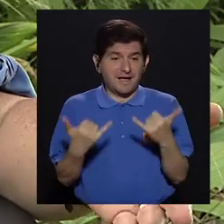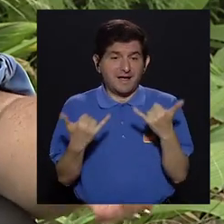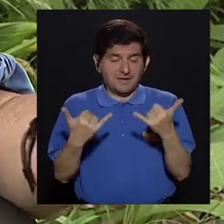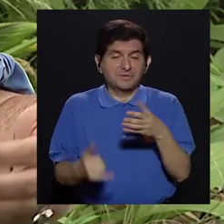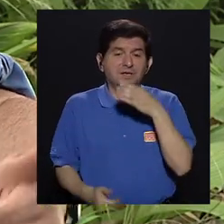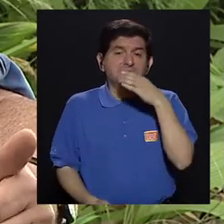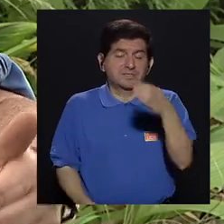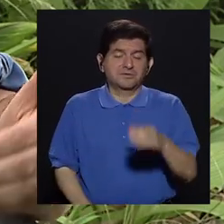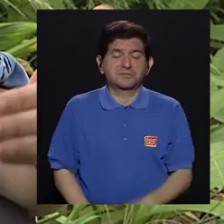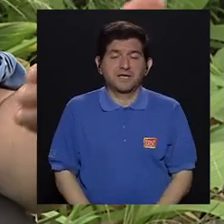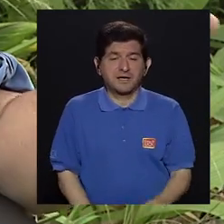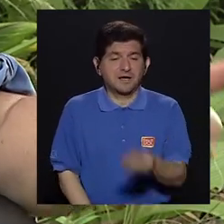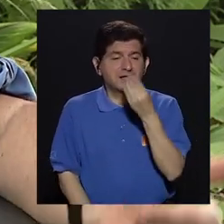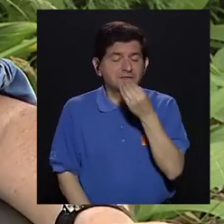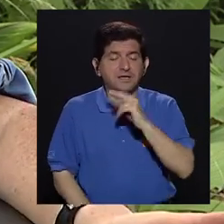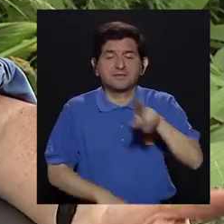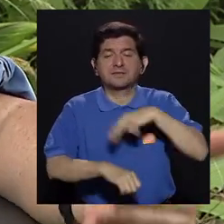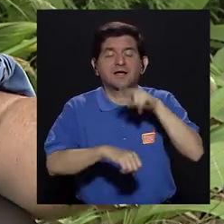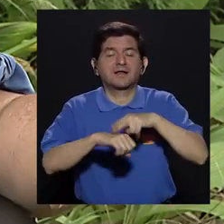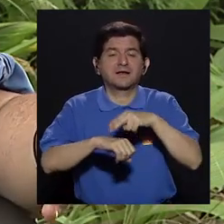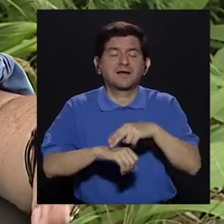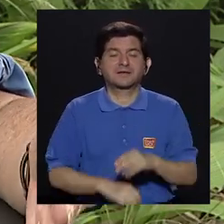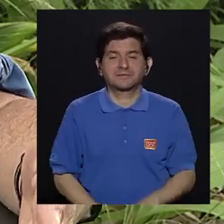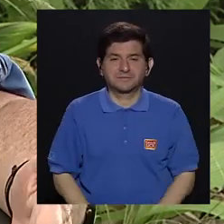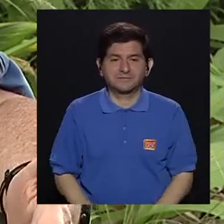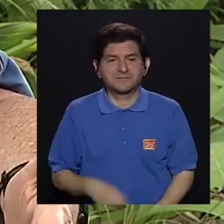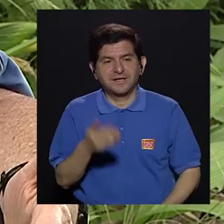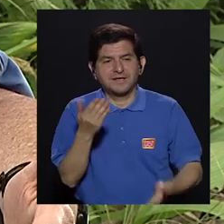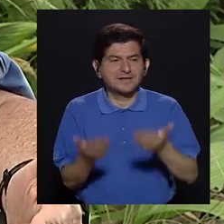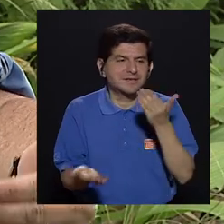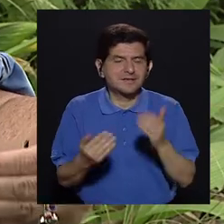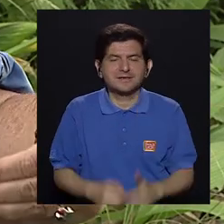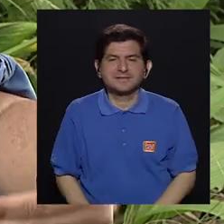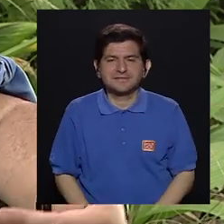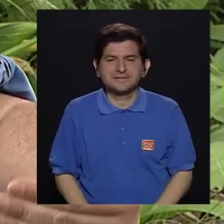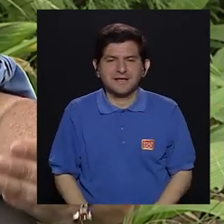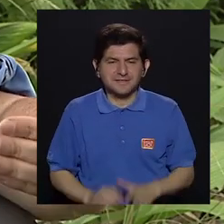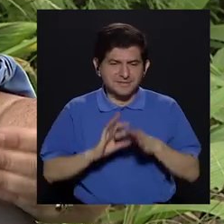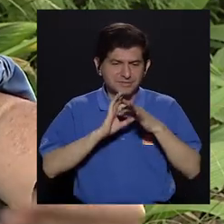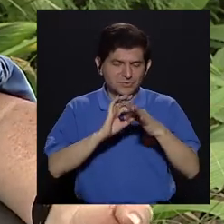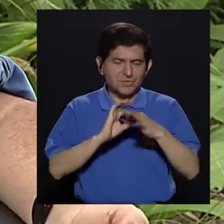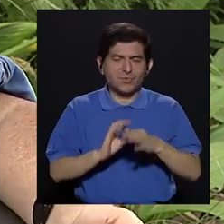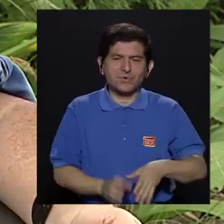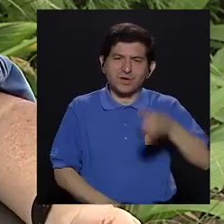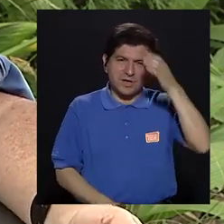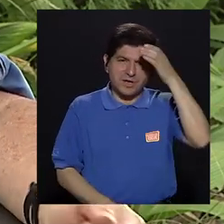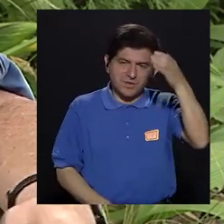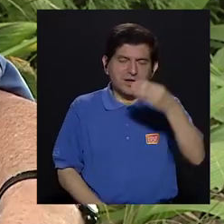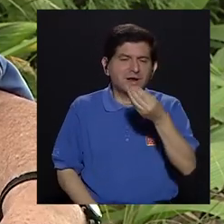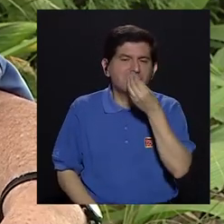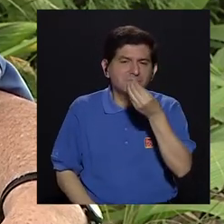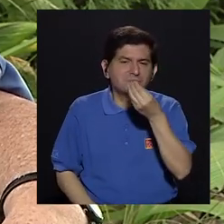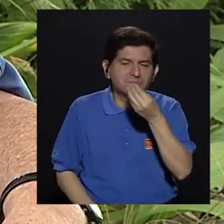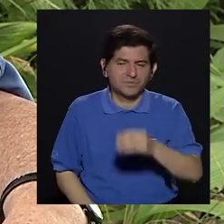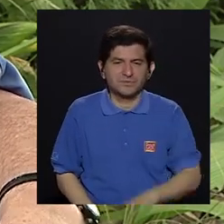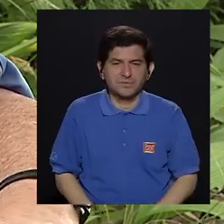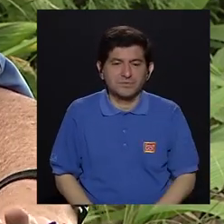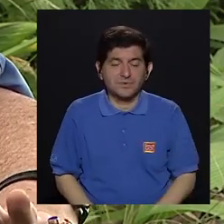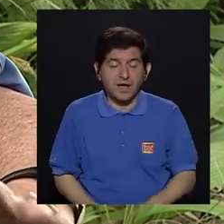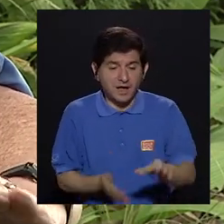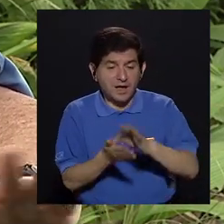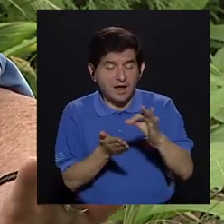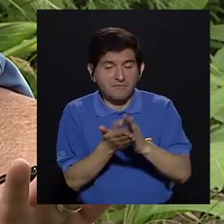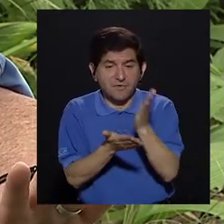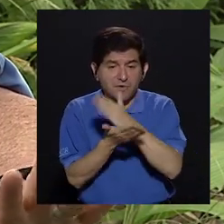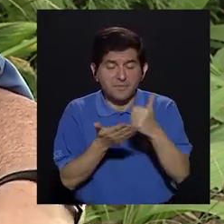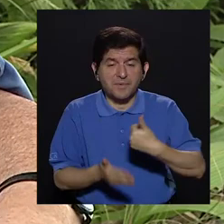actualmente se recomiendan dietas más naturales, ¿verdad? Más acordes con nuestras culturas alimentarias. El frijol ha